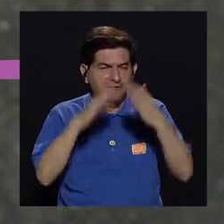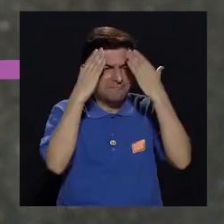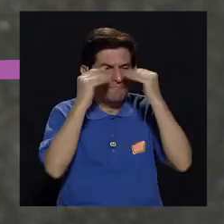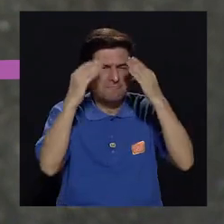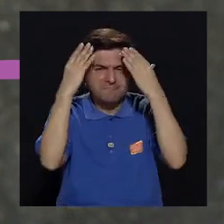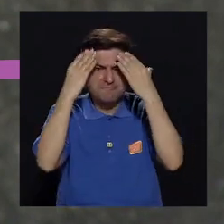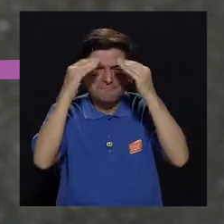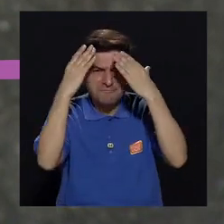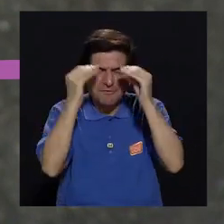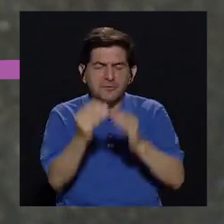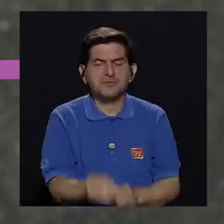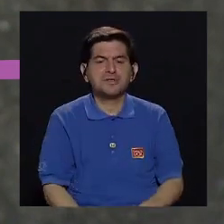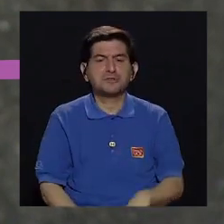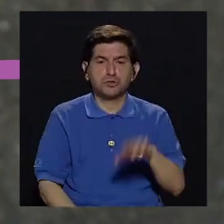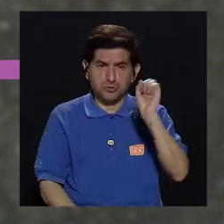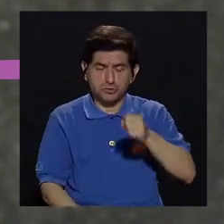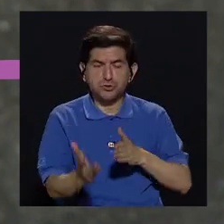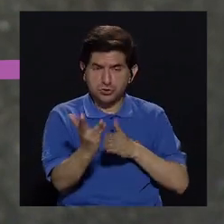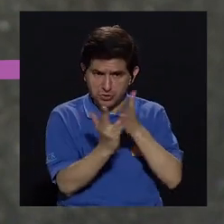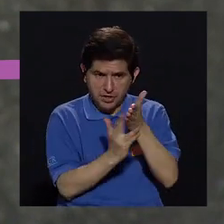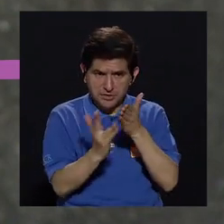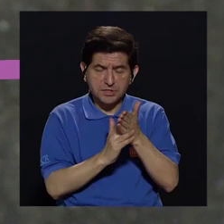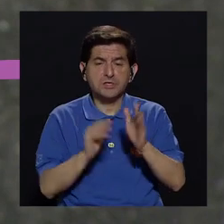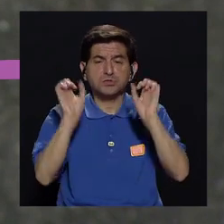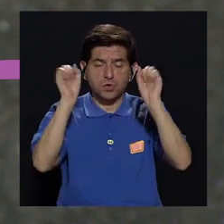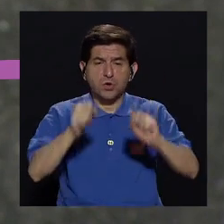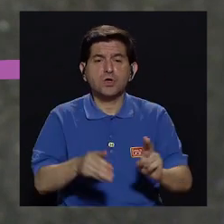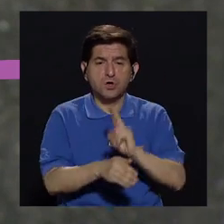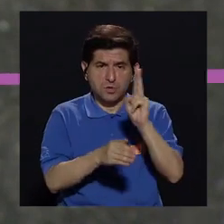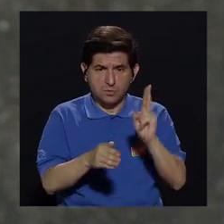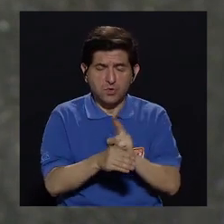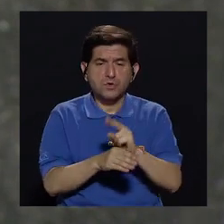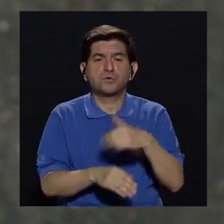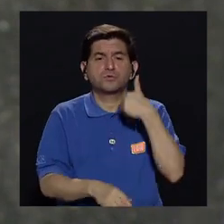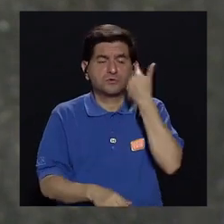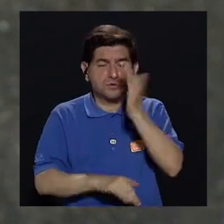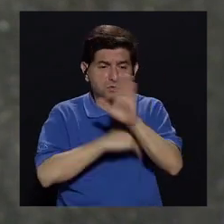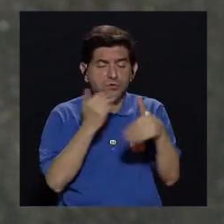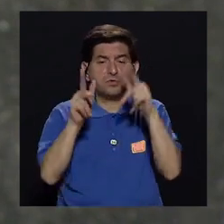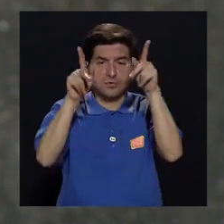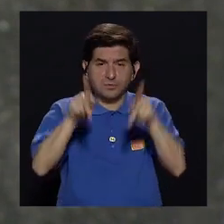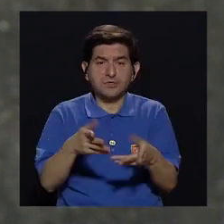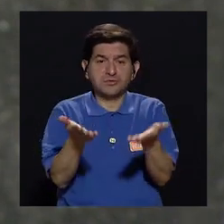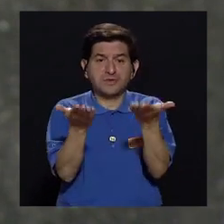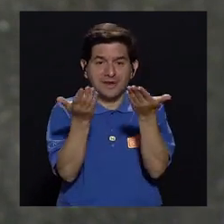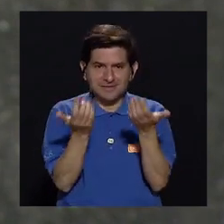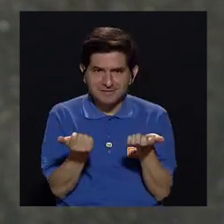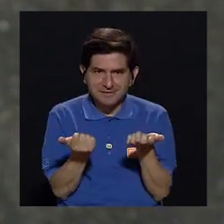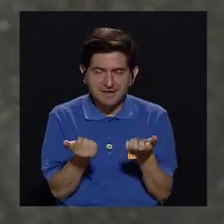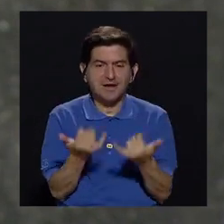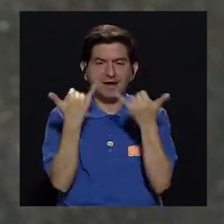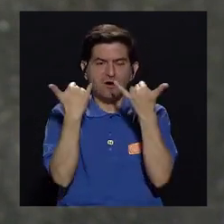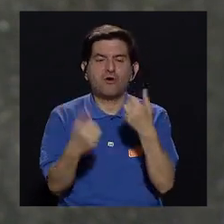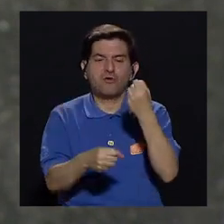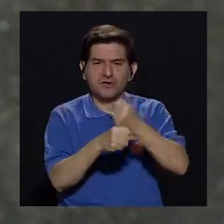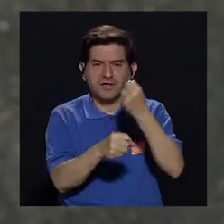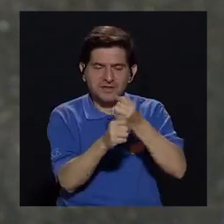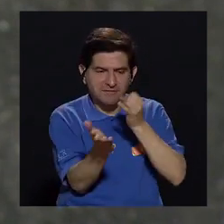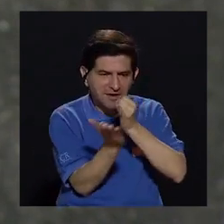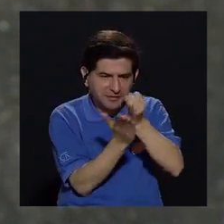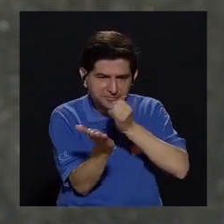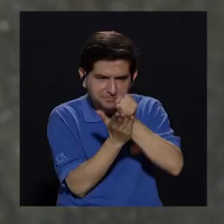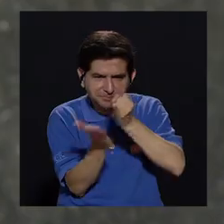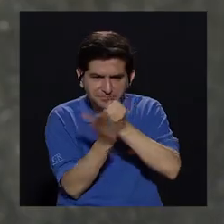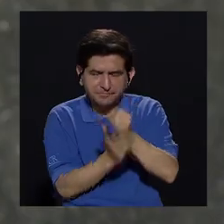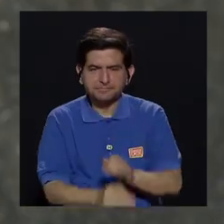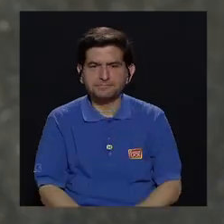datos accesibles y de un formato que se puedan utilizar para todas esas personas que quieren o ya están haciendo